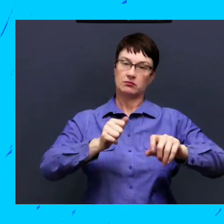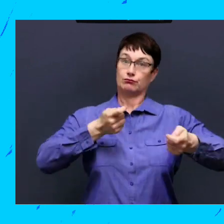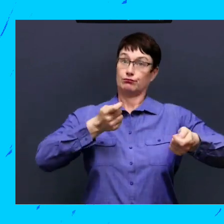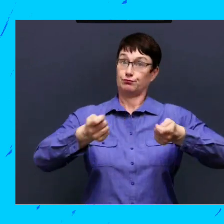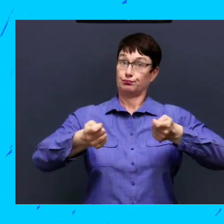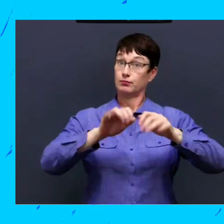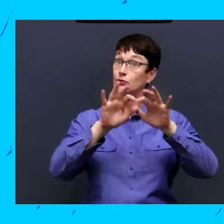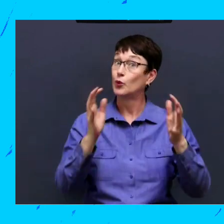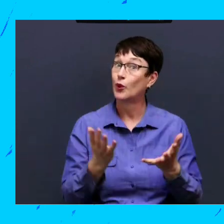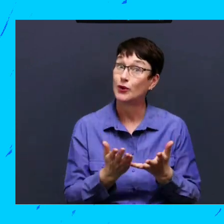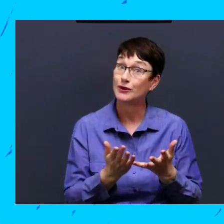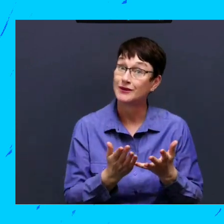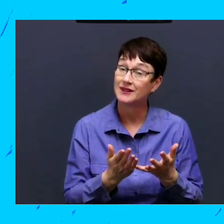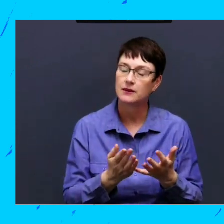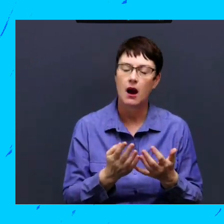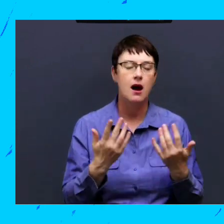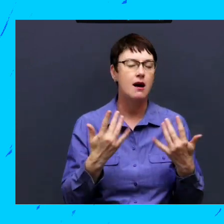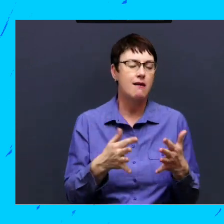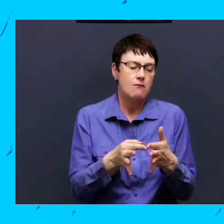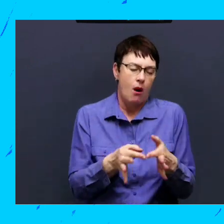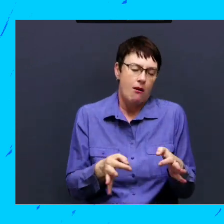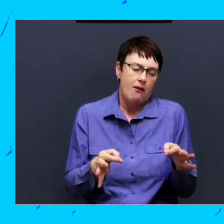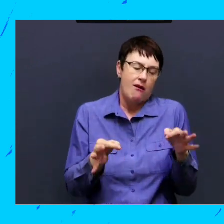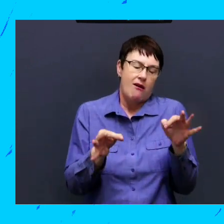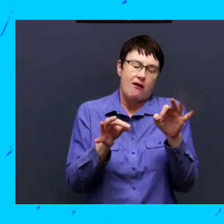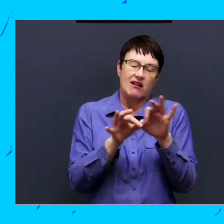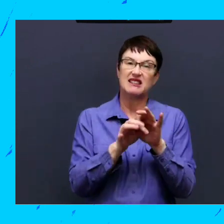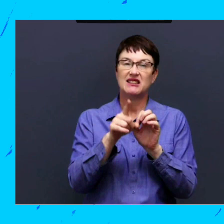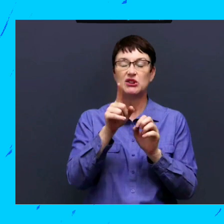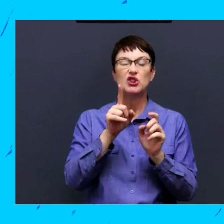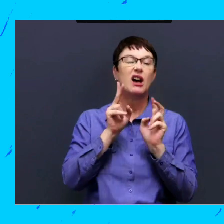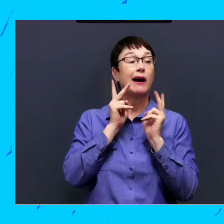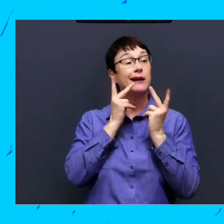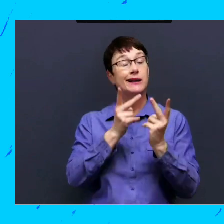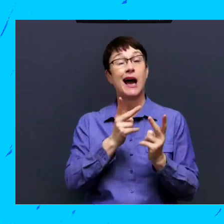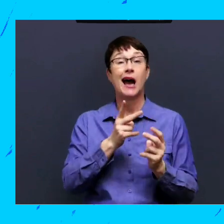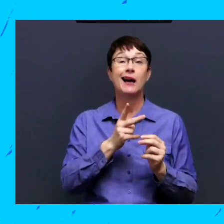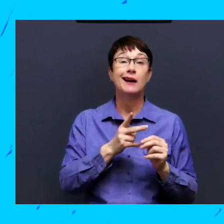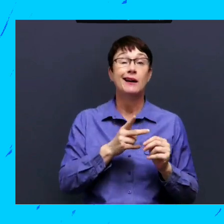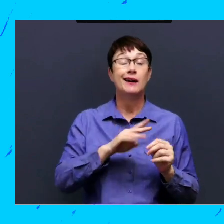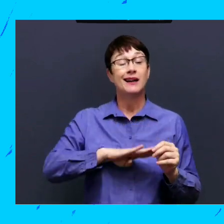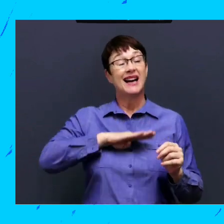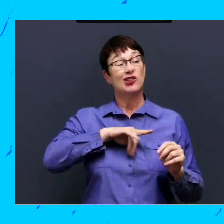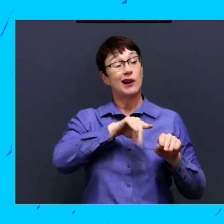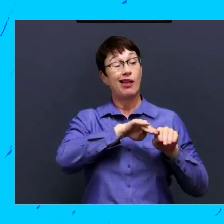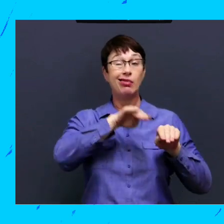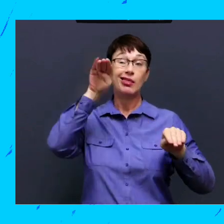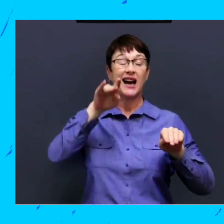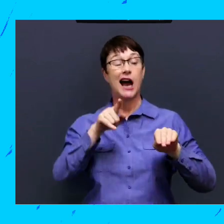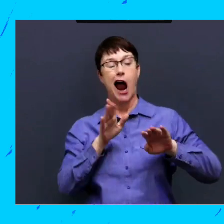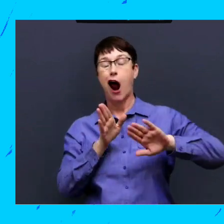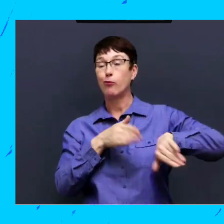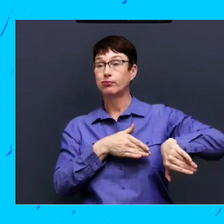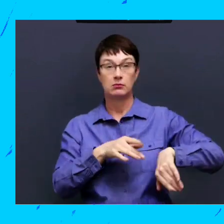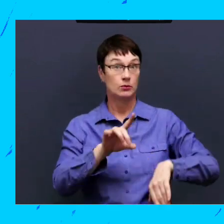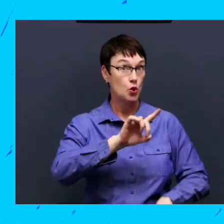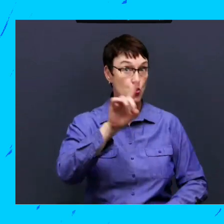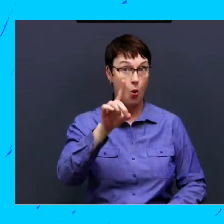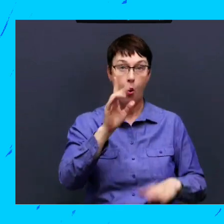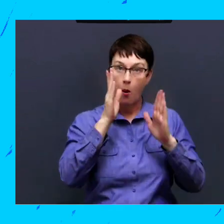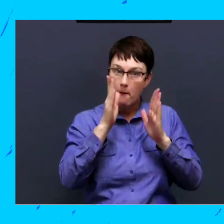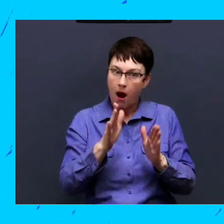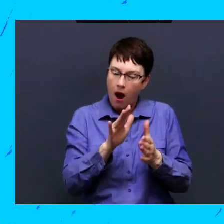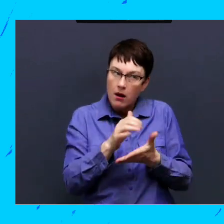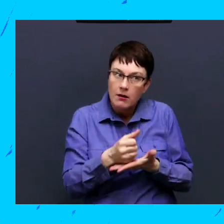en los jóvenes y garantizar que tengan las habilidades y el conocimiento que necesitan para prosperar. Una forma de